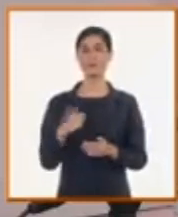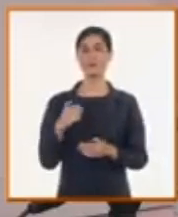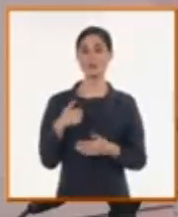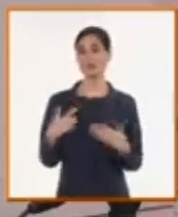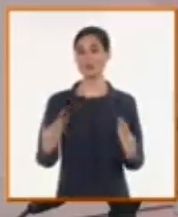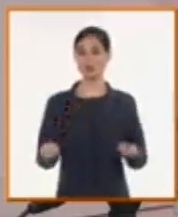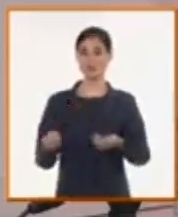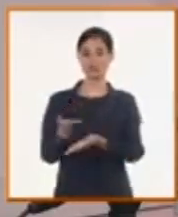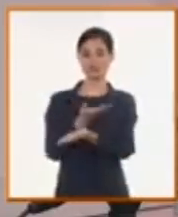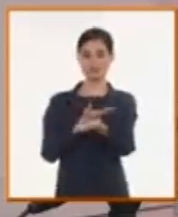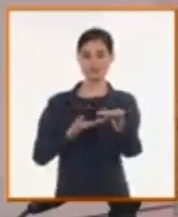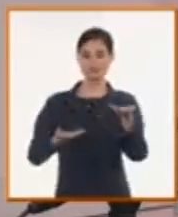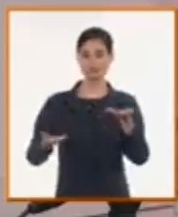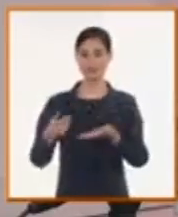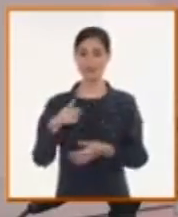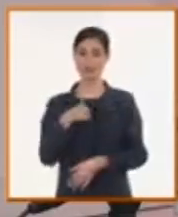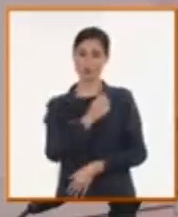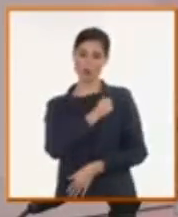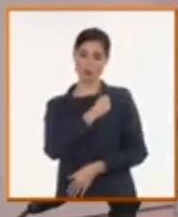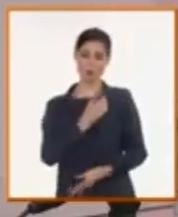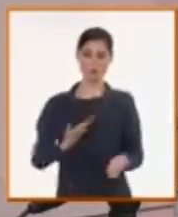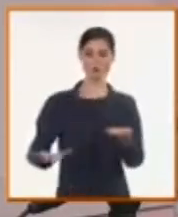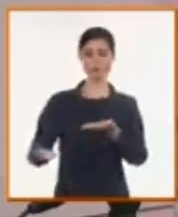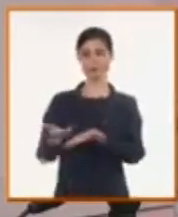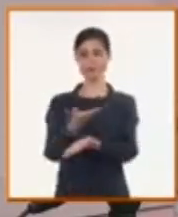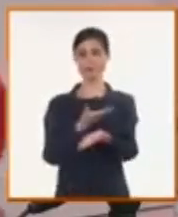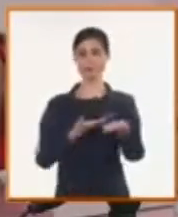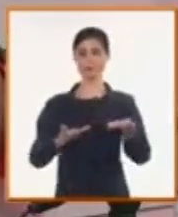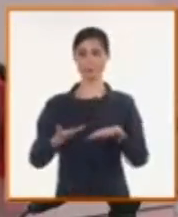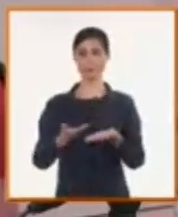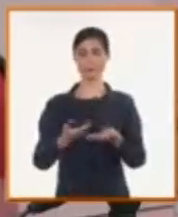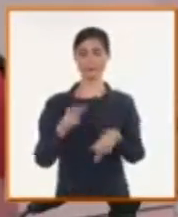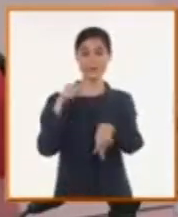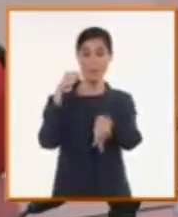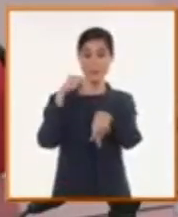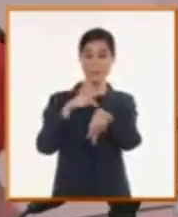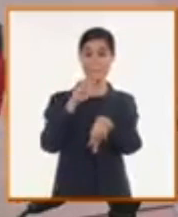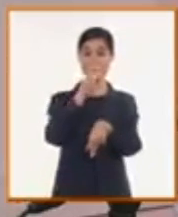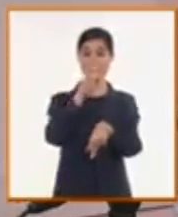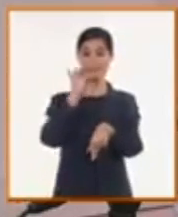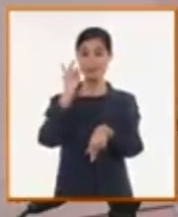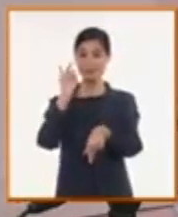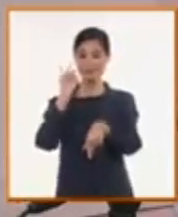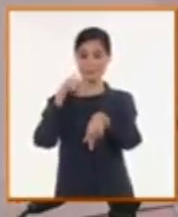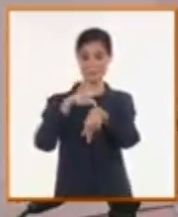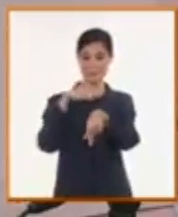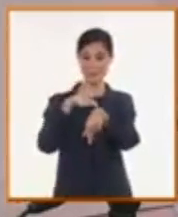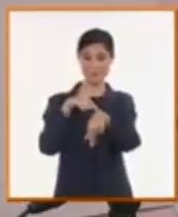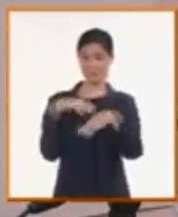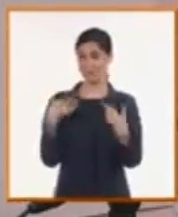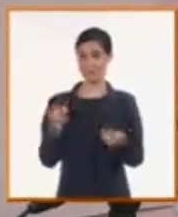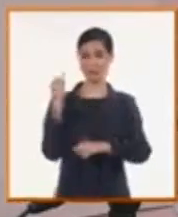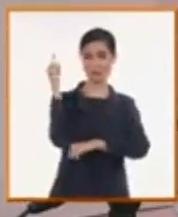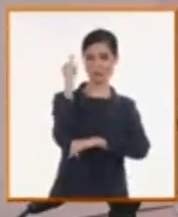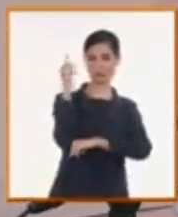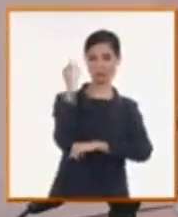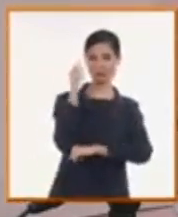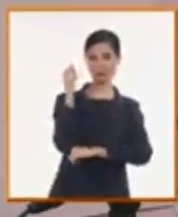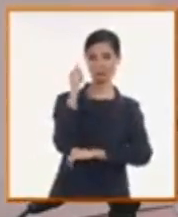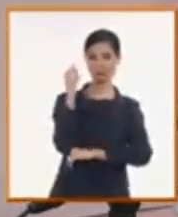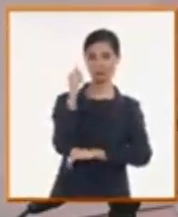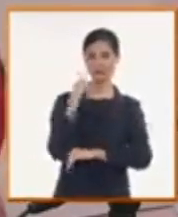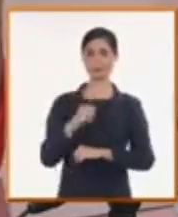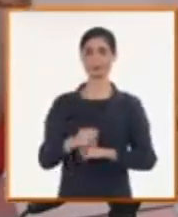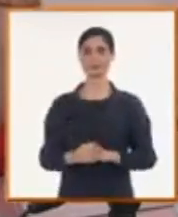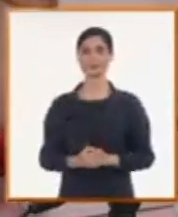conversando, porque vamos a tener el documental. Son 27 minutos luego de nuestro diálogo en que podremos presentarle este documental de